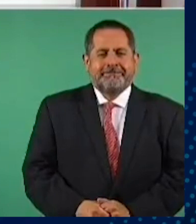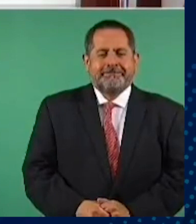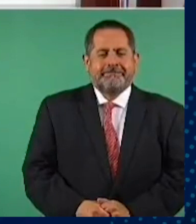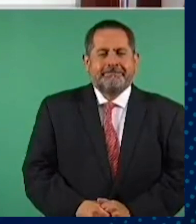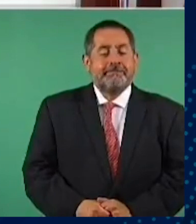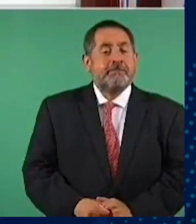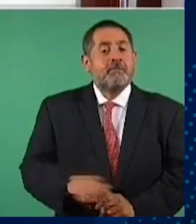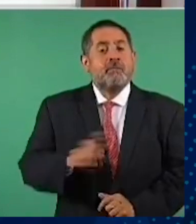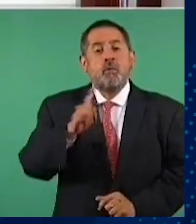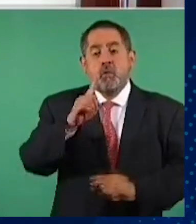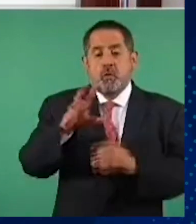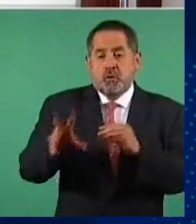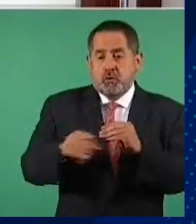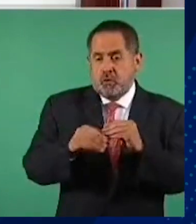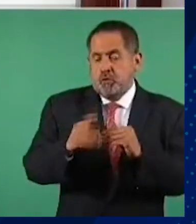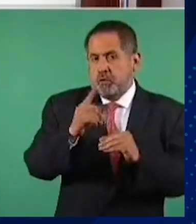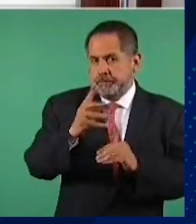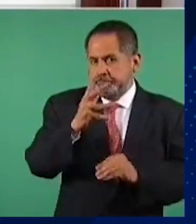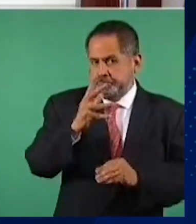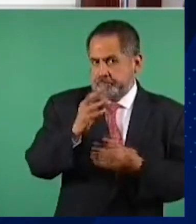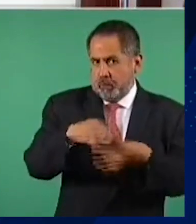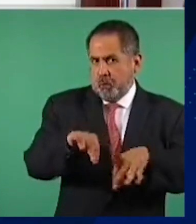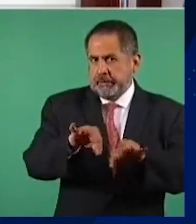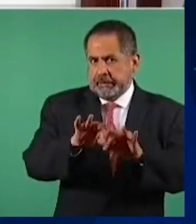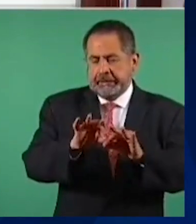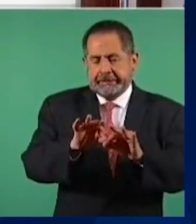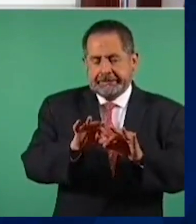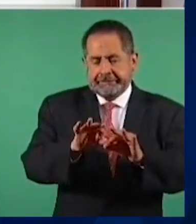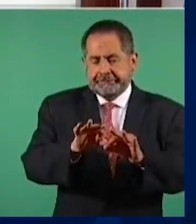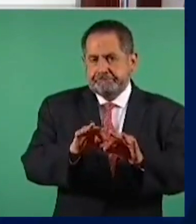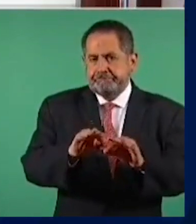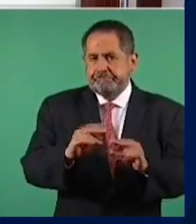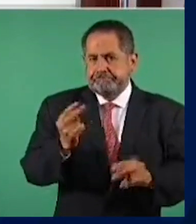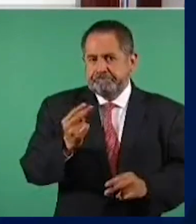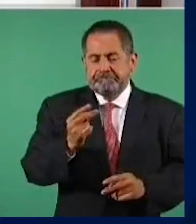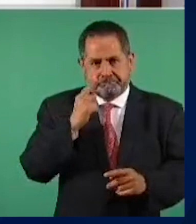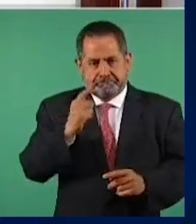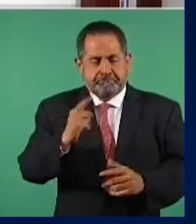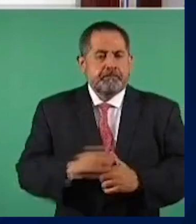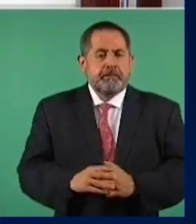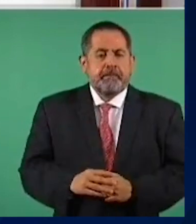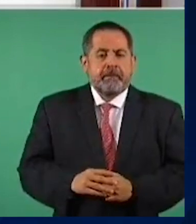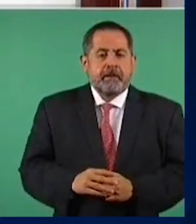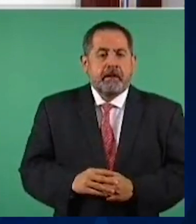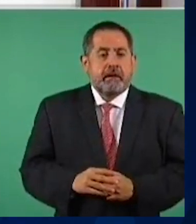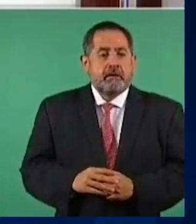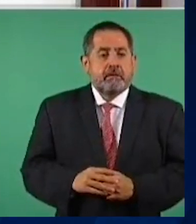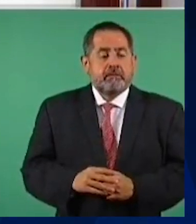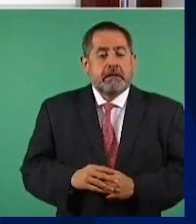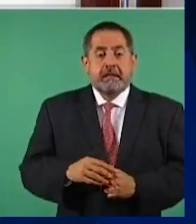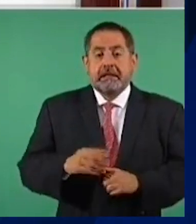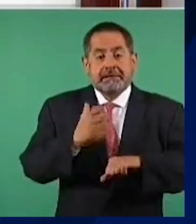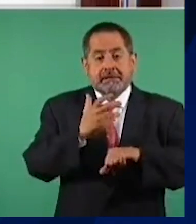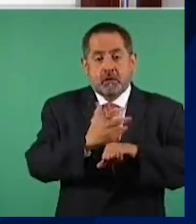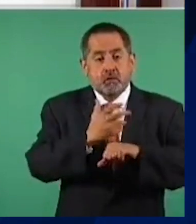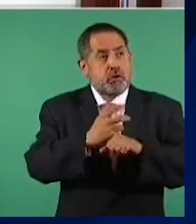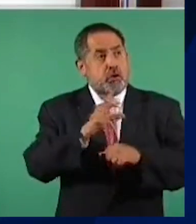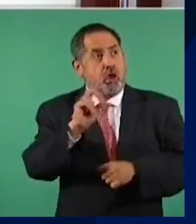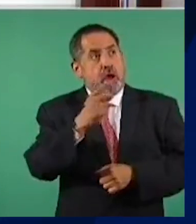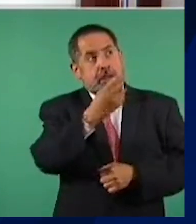Agrego algo muy serio, profundo, fundamental. El dinero en las remesas llega hasta